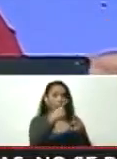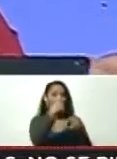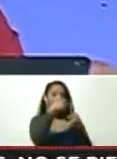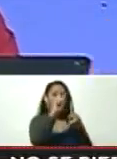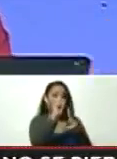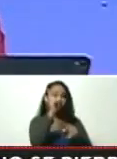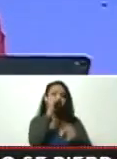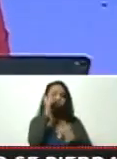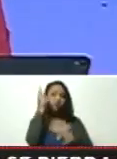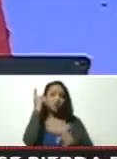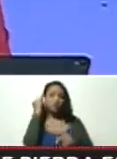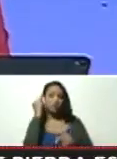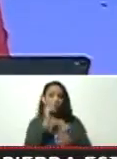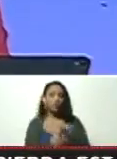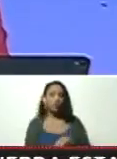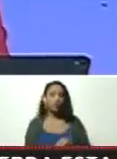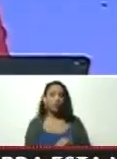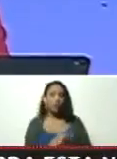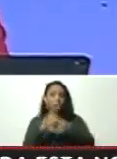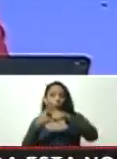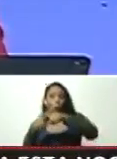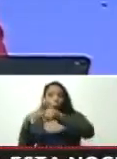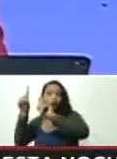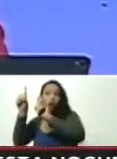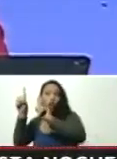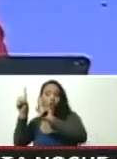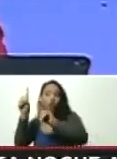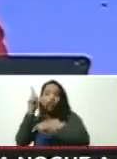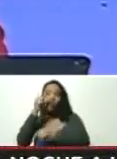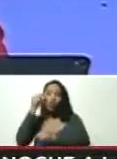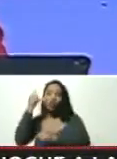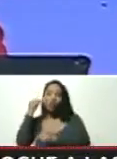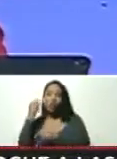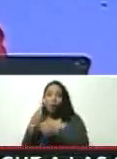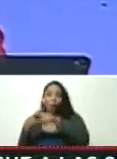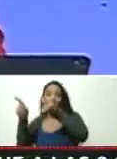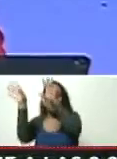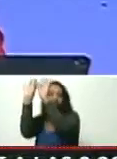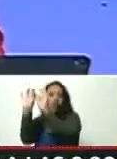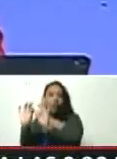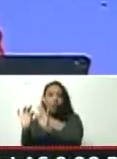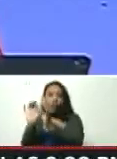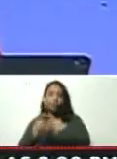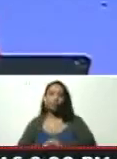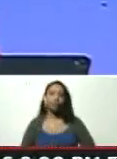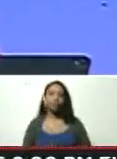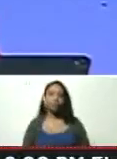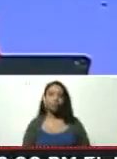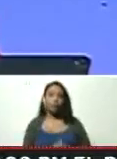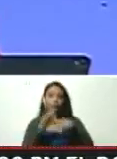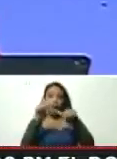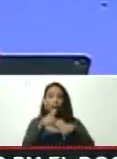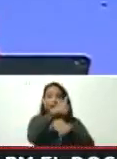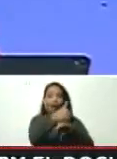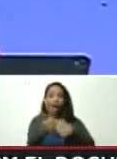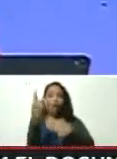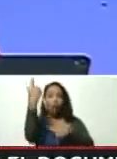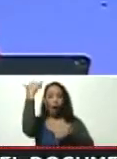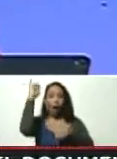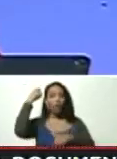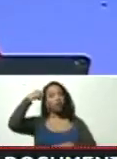unas, y a otros y otras de otra manera. Aquí cada quien tiene un